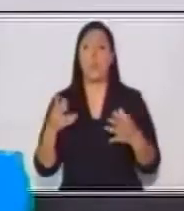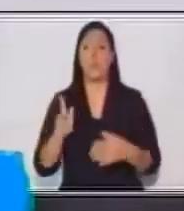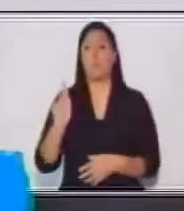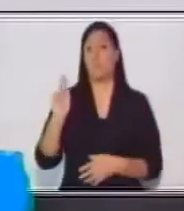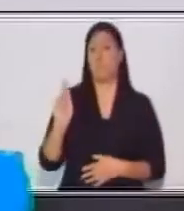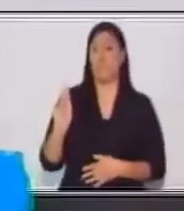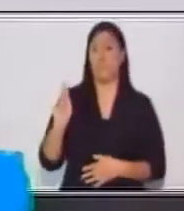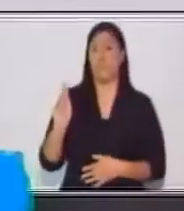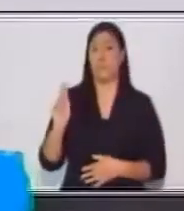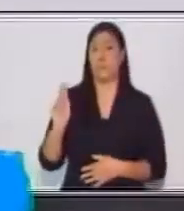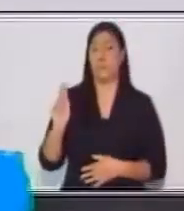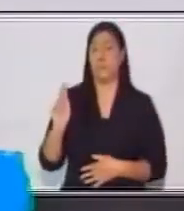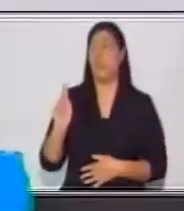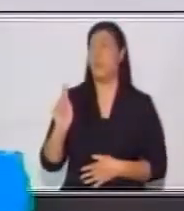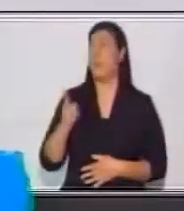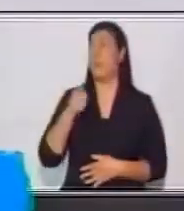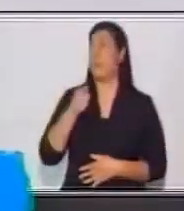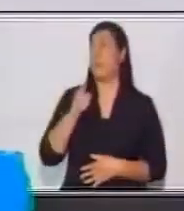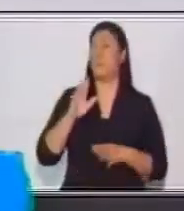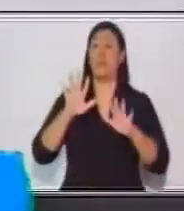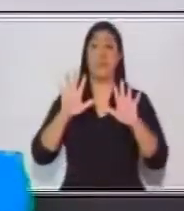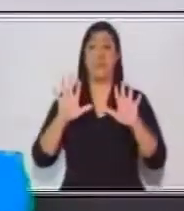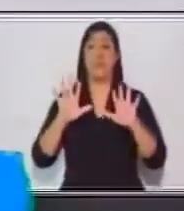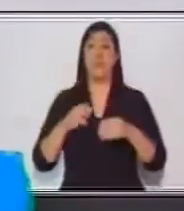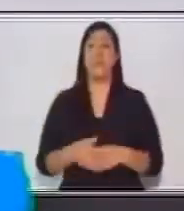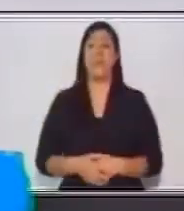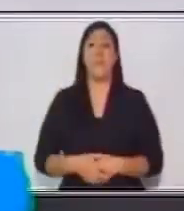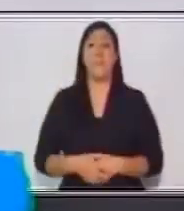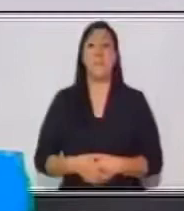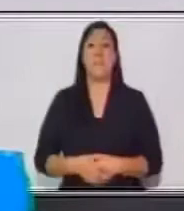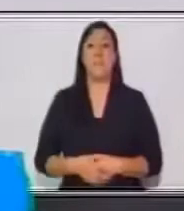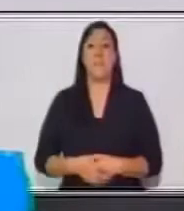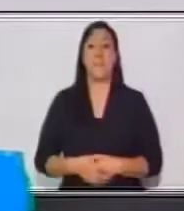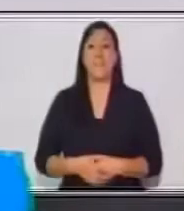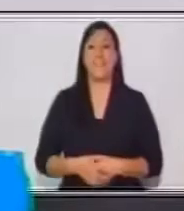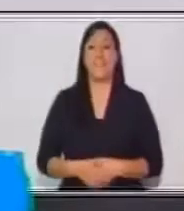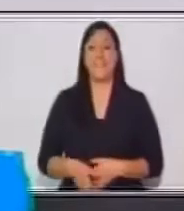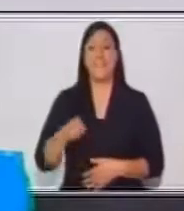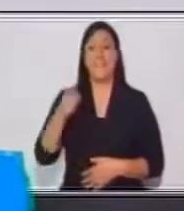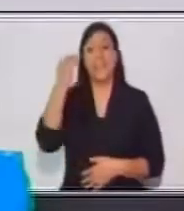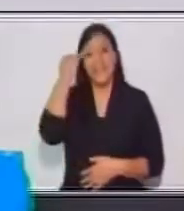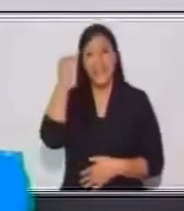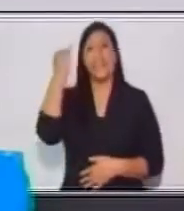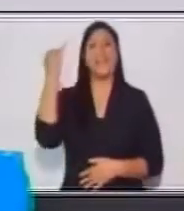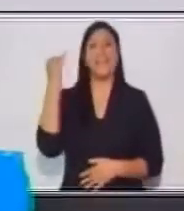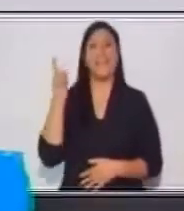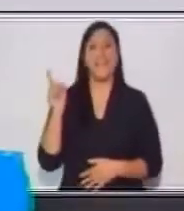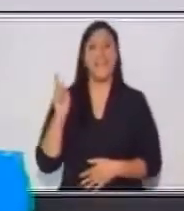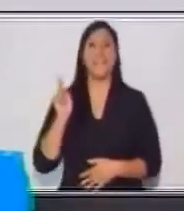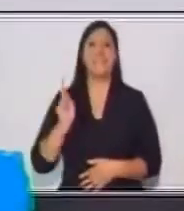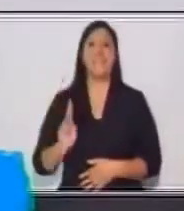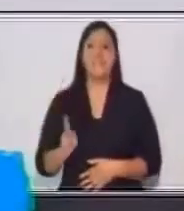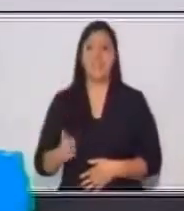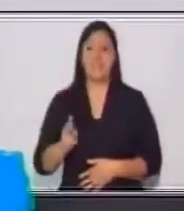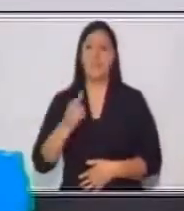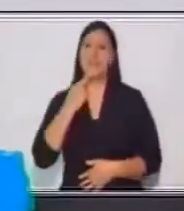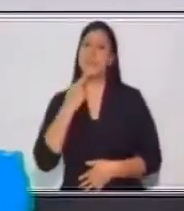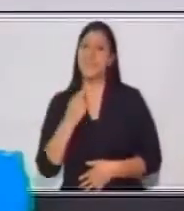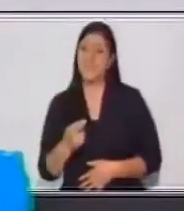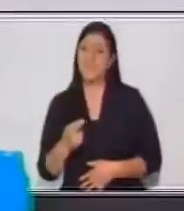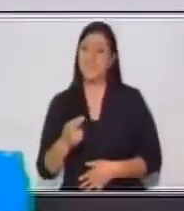Y para 5? La idea es que siempre el resultado te